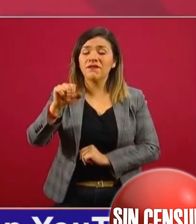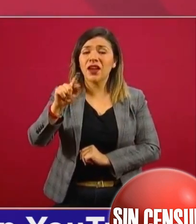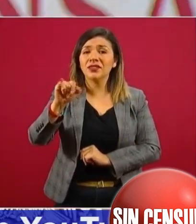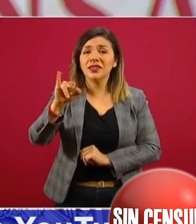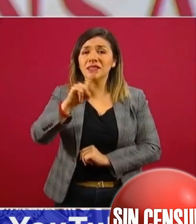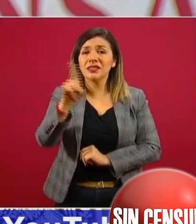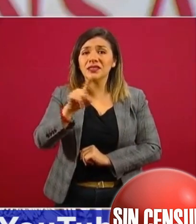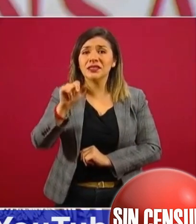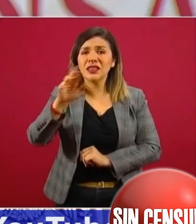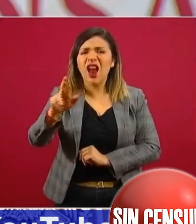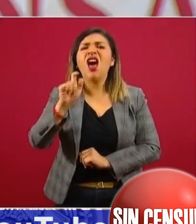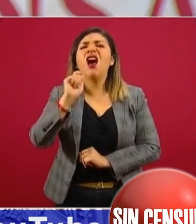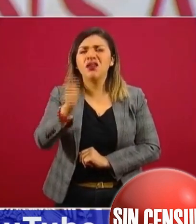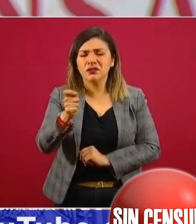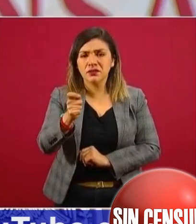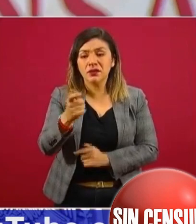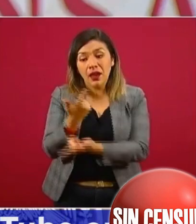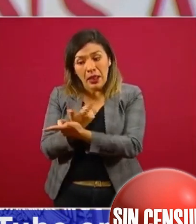lo público en privado.